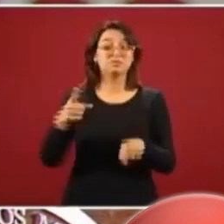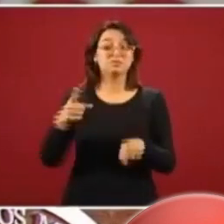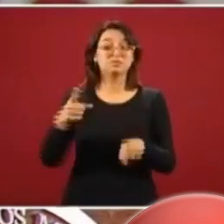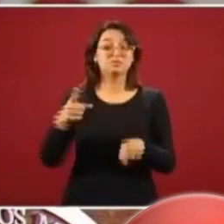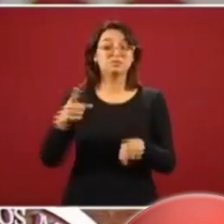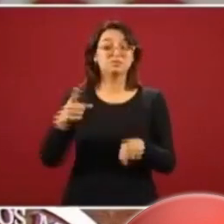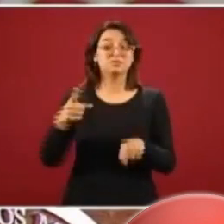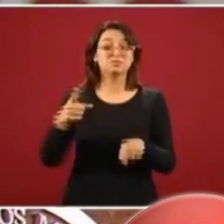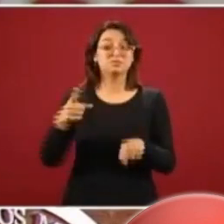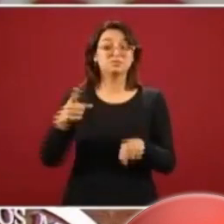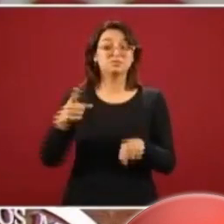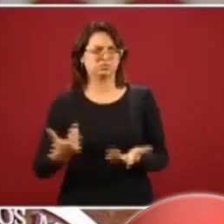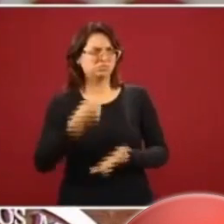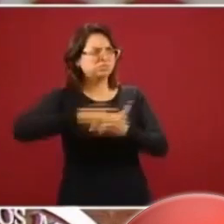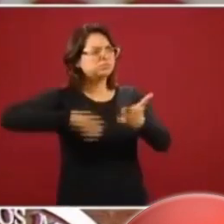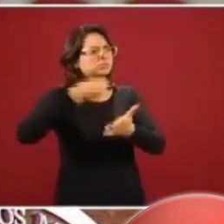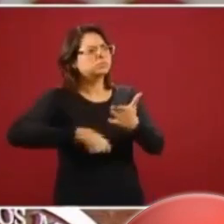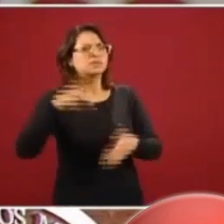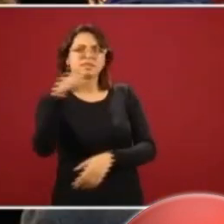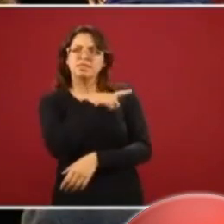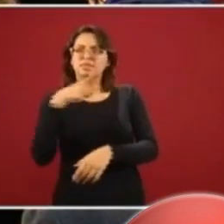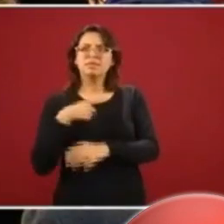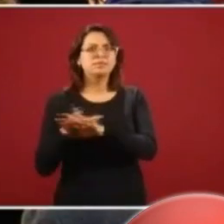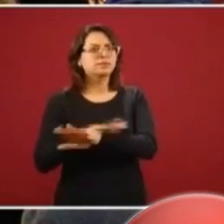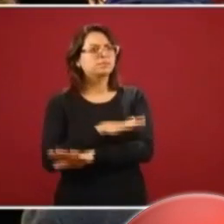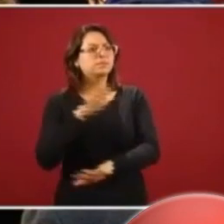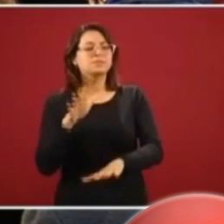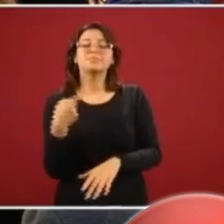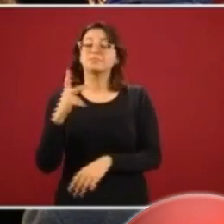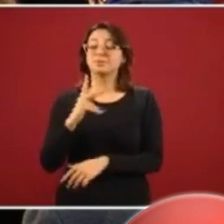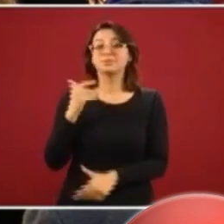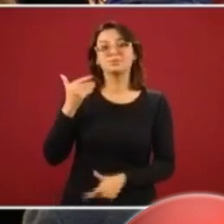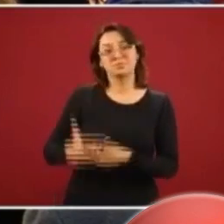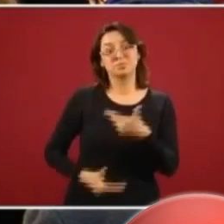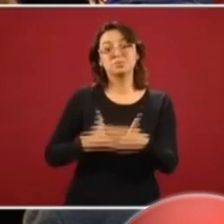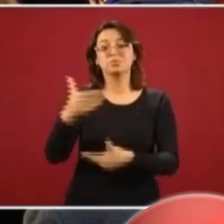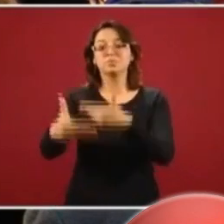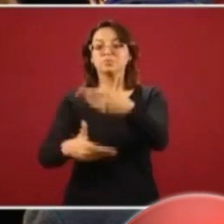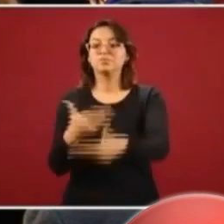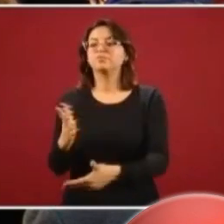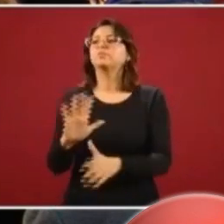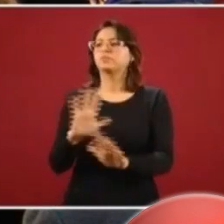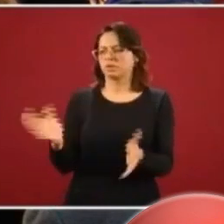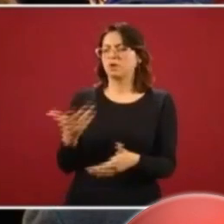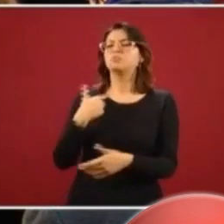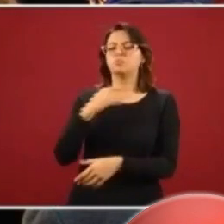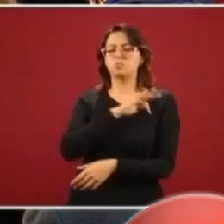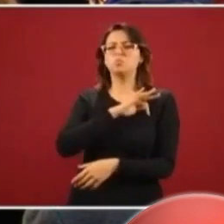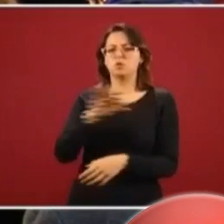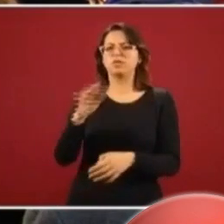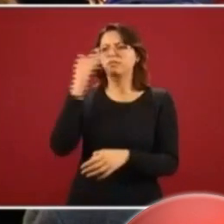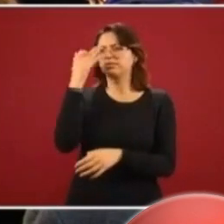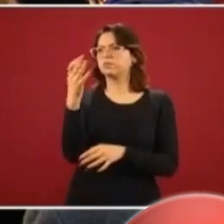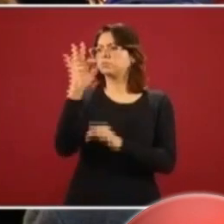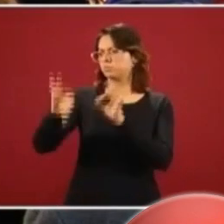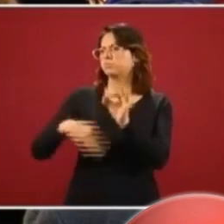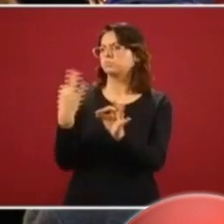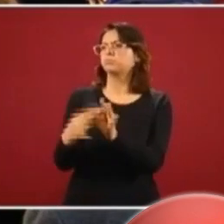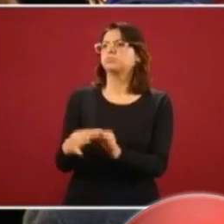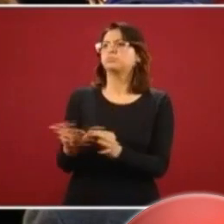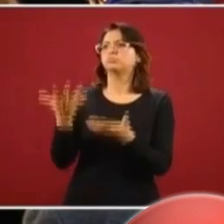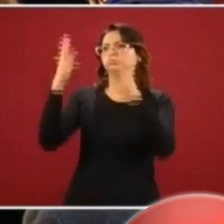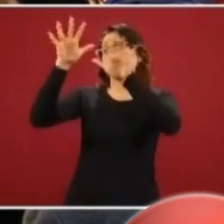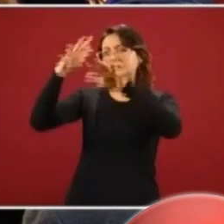exigen pues ya la sustitución del hospital, pero va a ser un proceso que si bien es corto y que vamos a cumplir los tiempos, pues tendrá